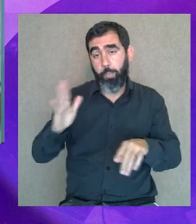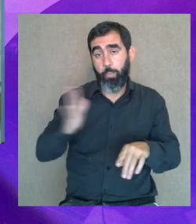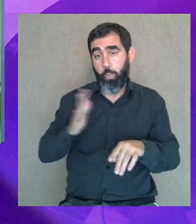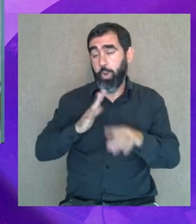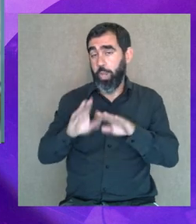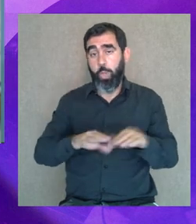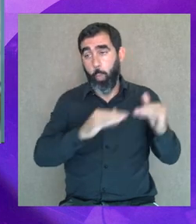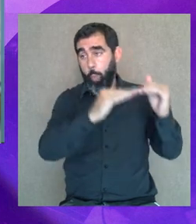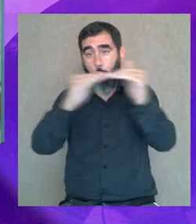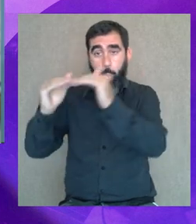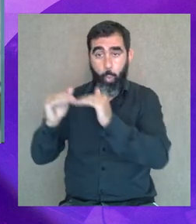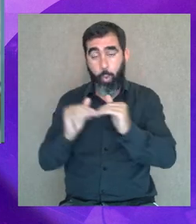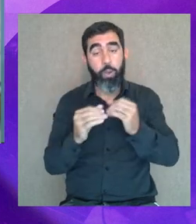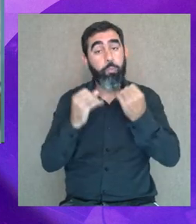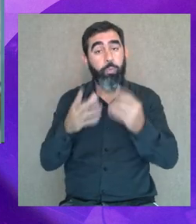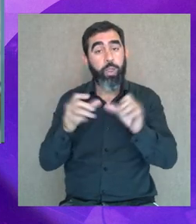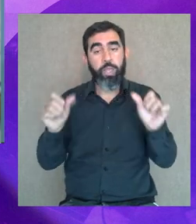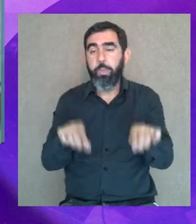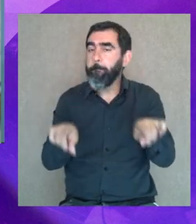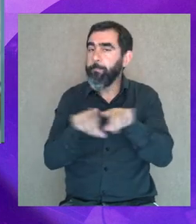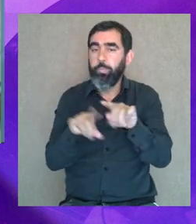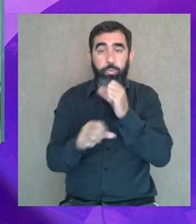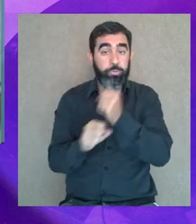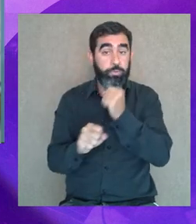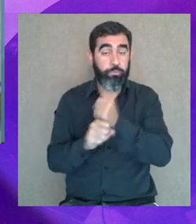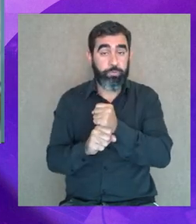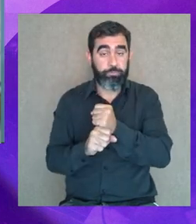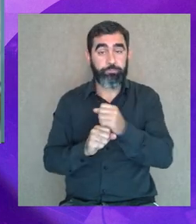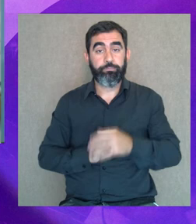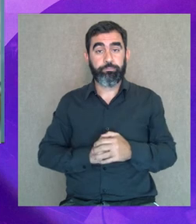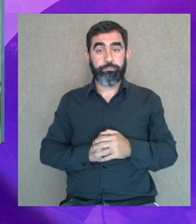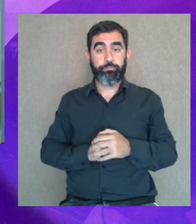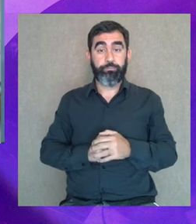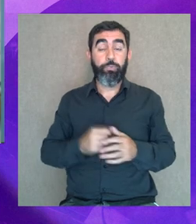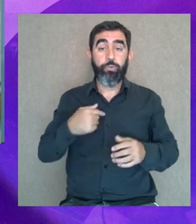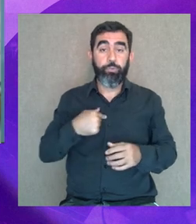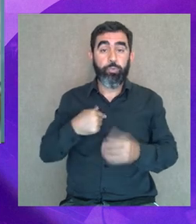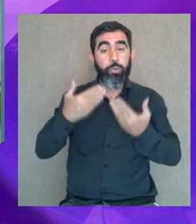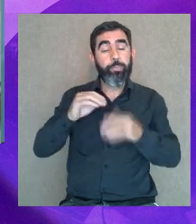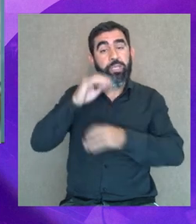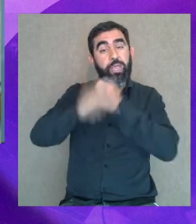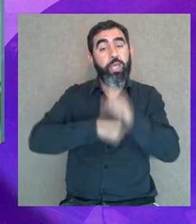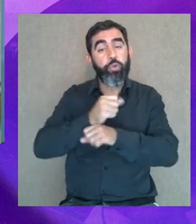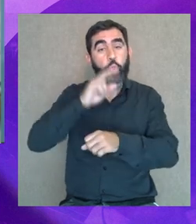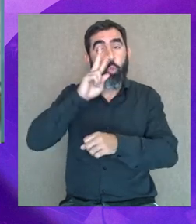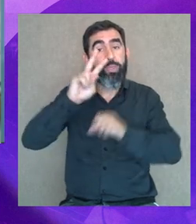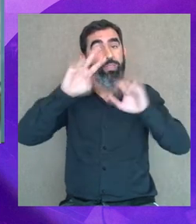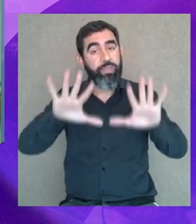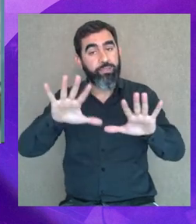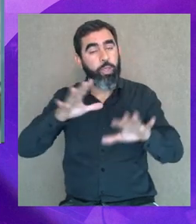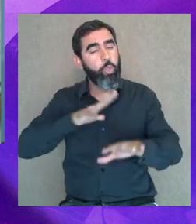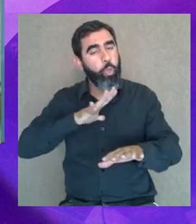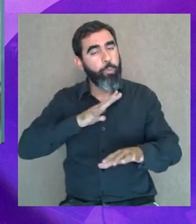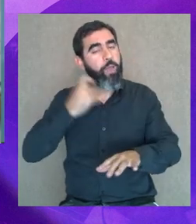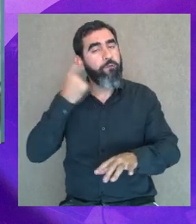mujeres a la par porque en realidad especiales en los mismos trabajos y bueno yo empecé este en el 2010 cuando todavía